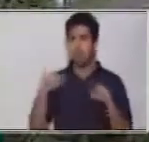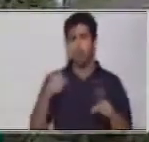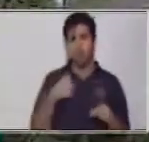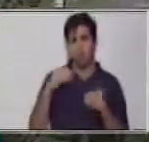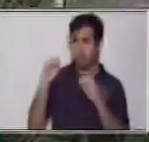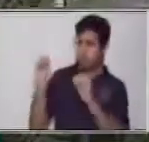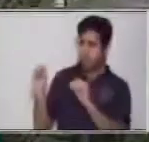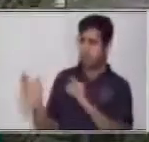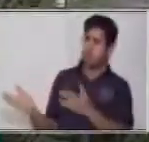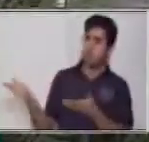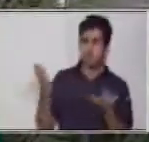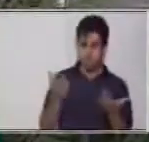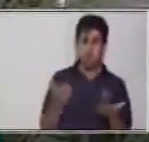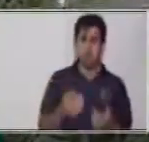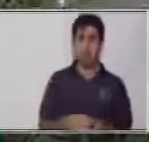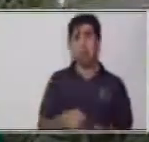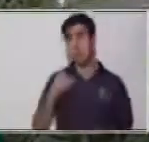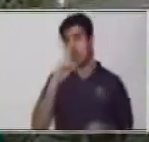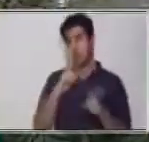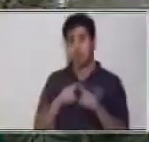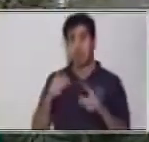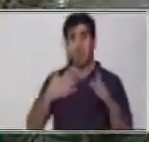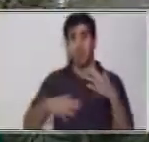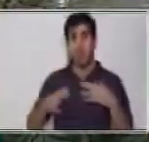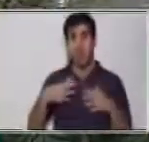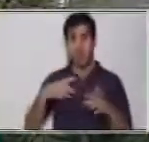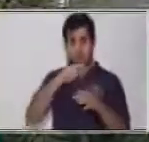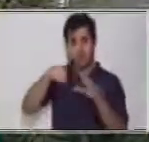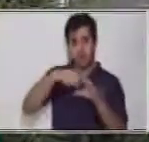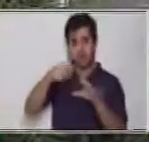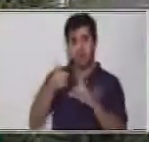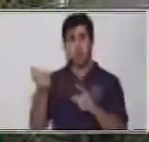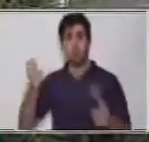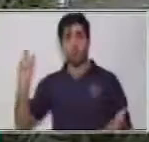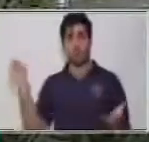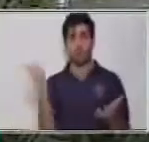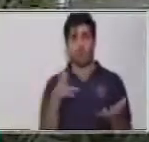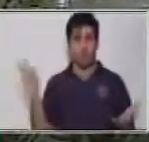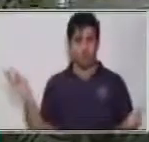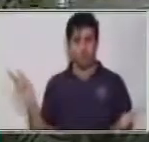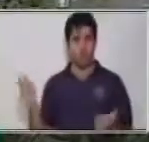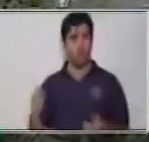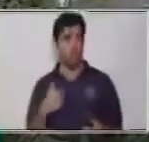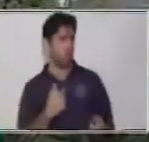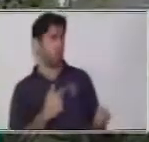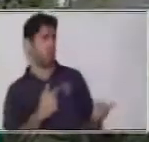También te invito a jugar trompo. Y él sorprendido: no entiendo qué es eso.